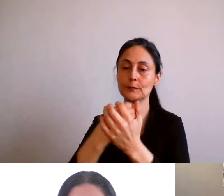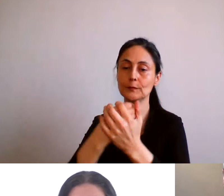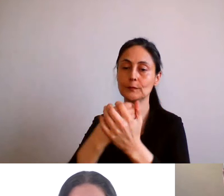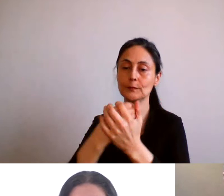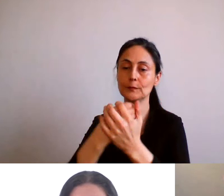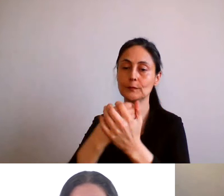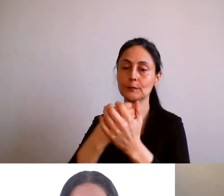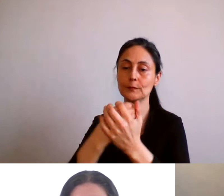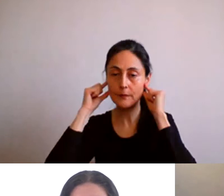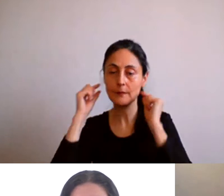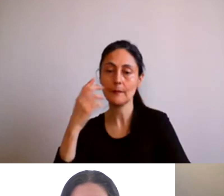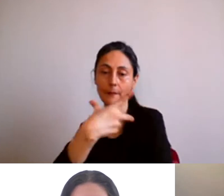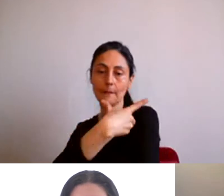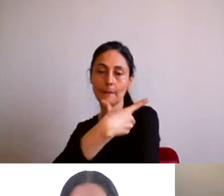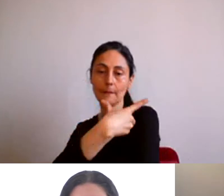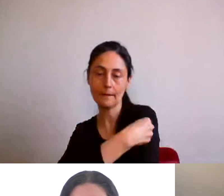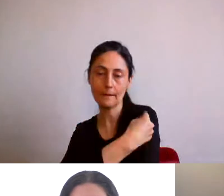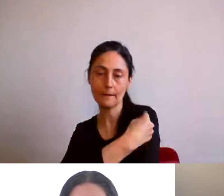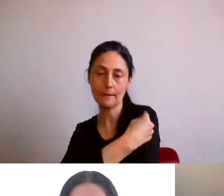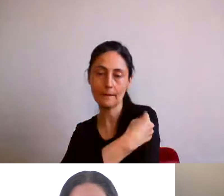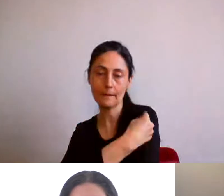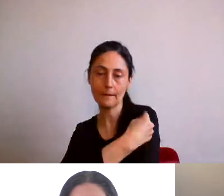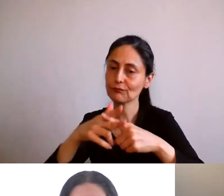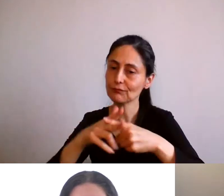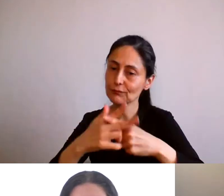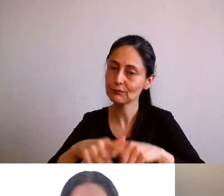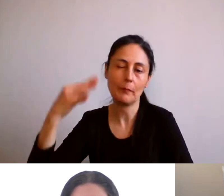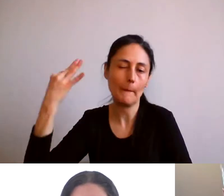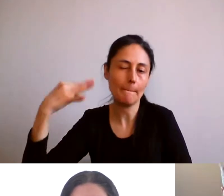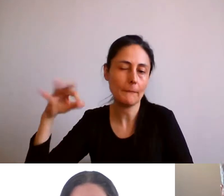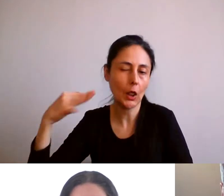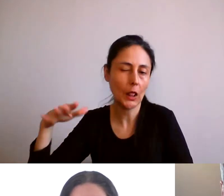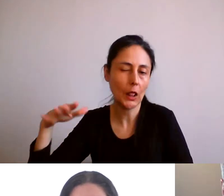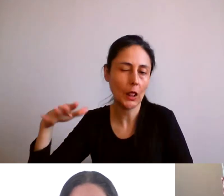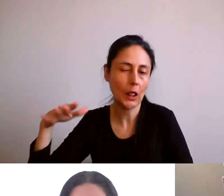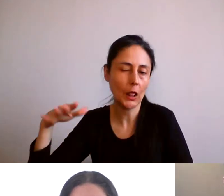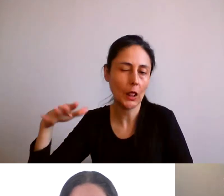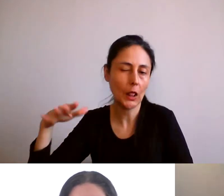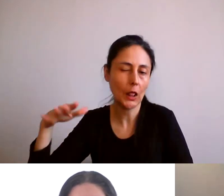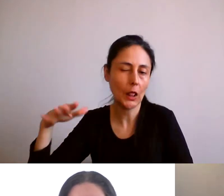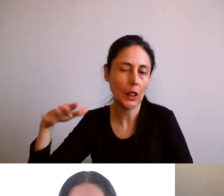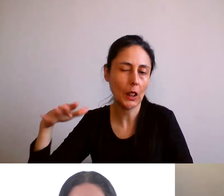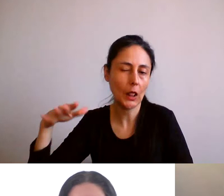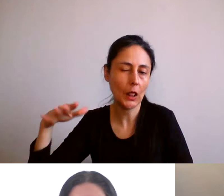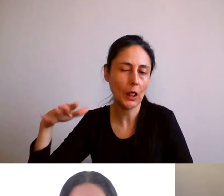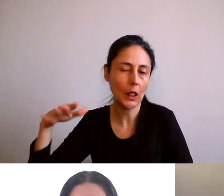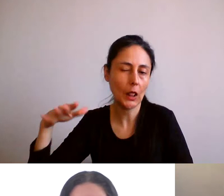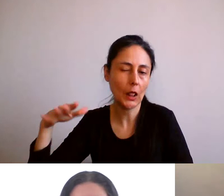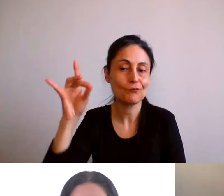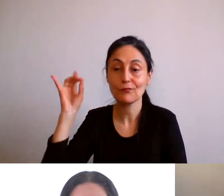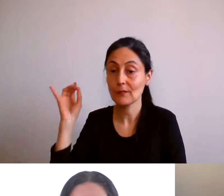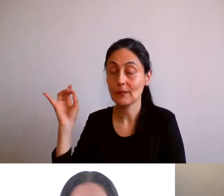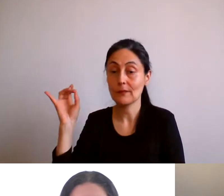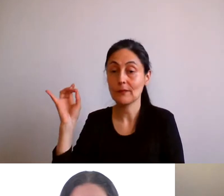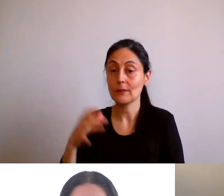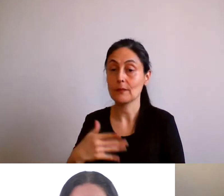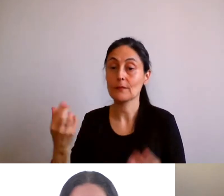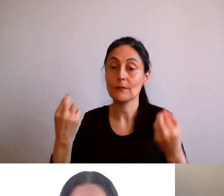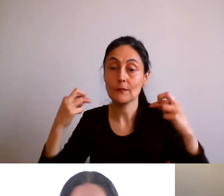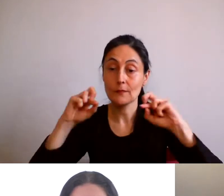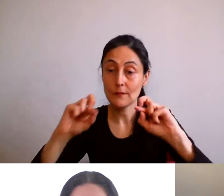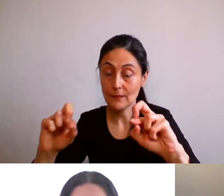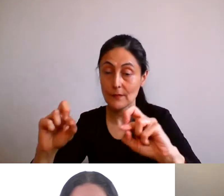las vacunas, herramienta fundamental que hemos tenido la posibilidad maravillosa de disponer